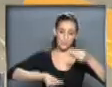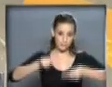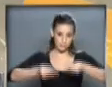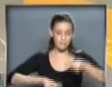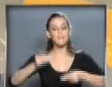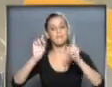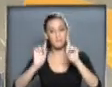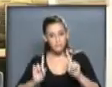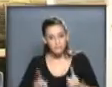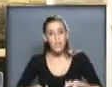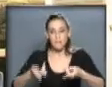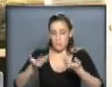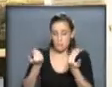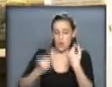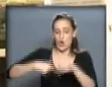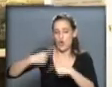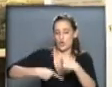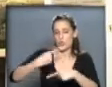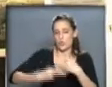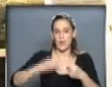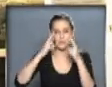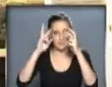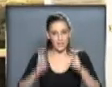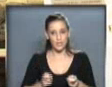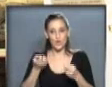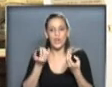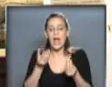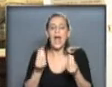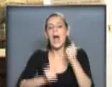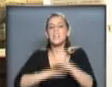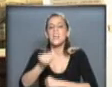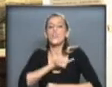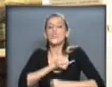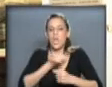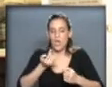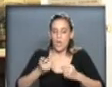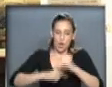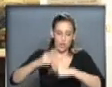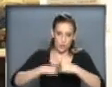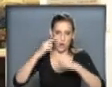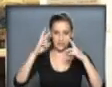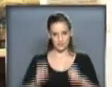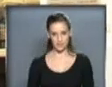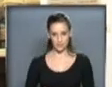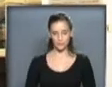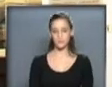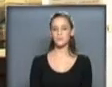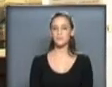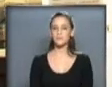al tribunal continuar con la investigación y ver dónde termina esto y cuánto asciende el monto de la evasión.